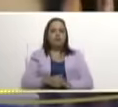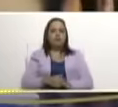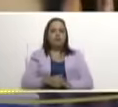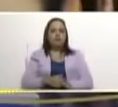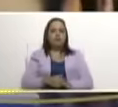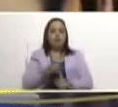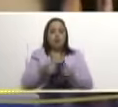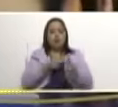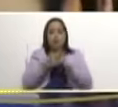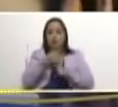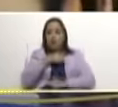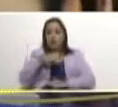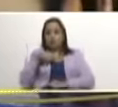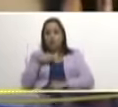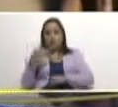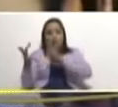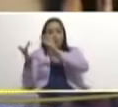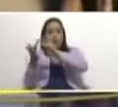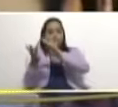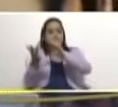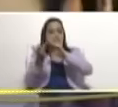Así que estamos conectados perfectamente